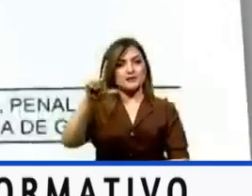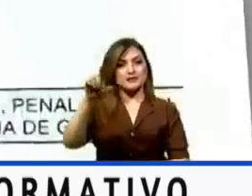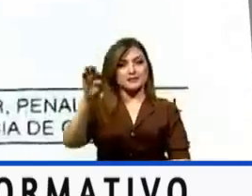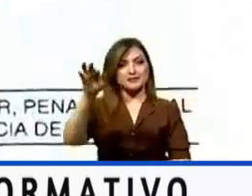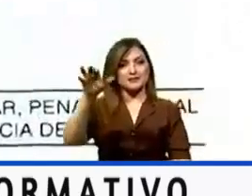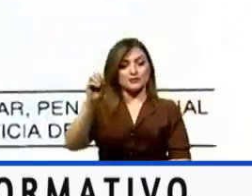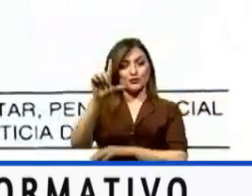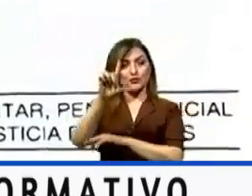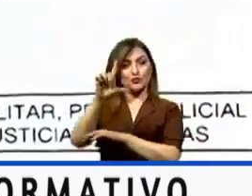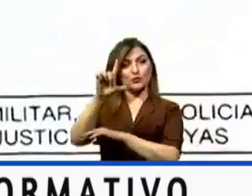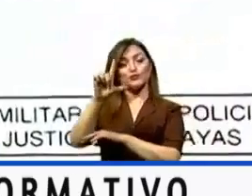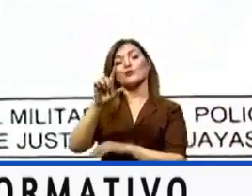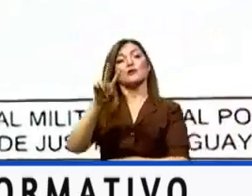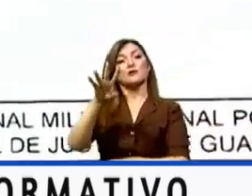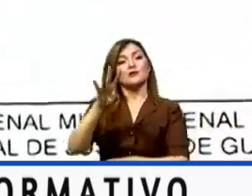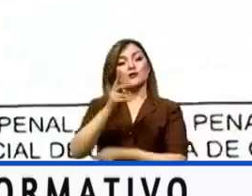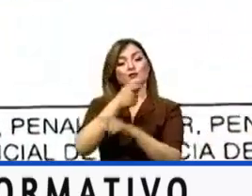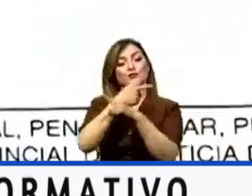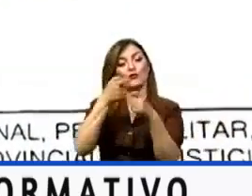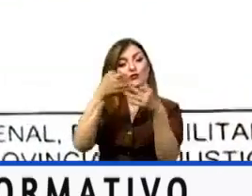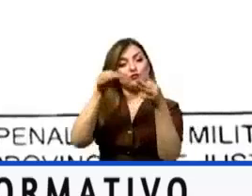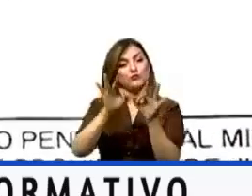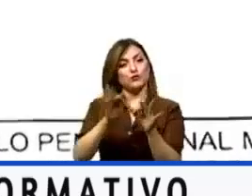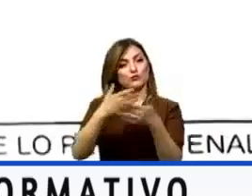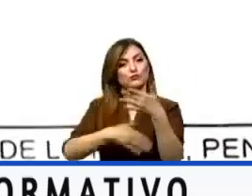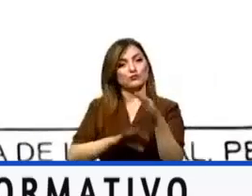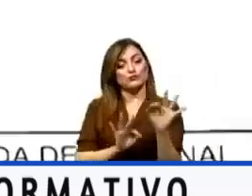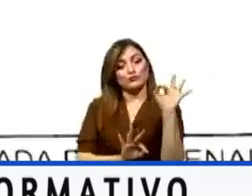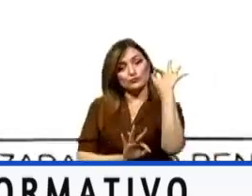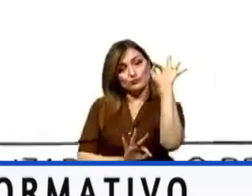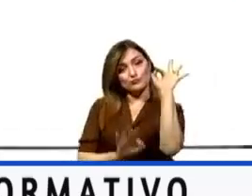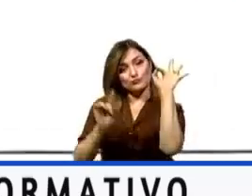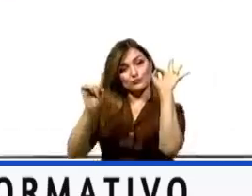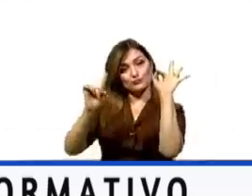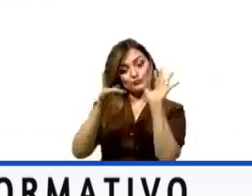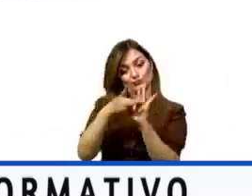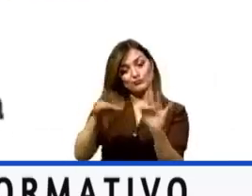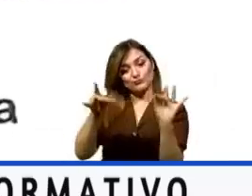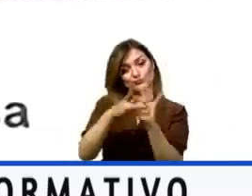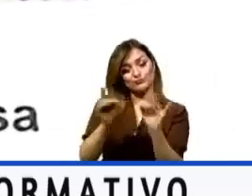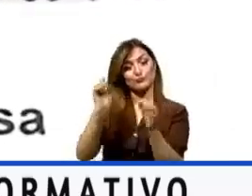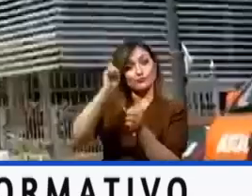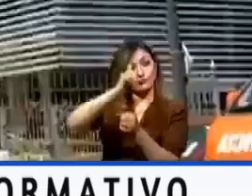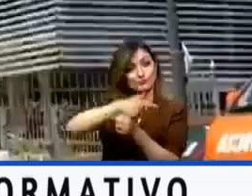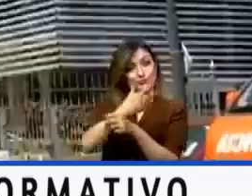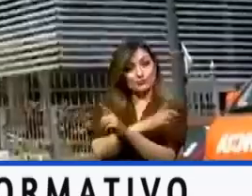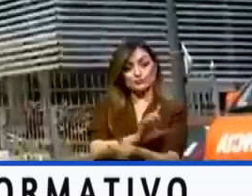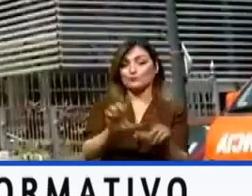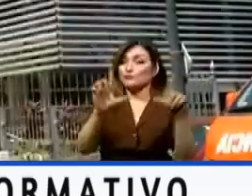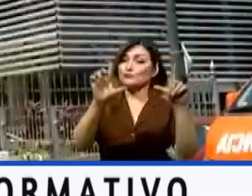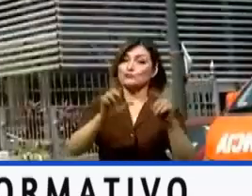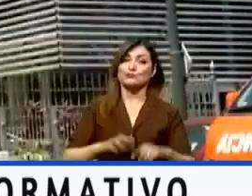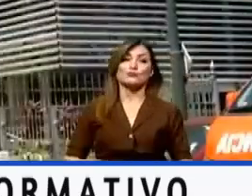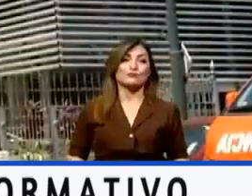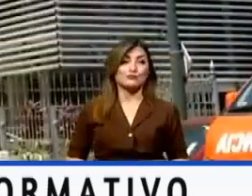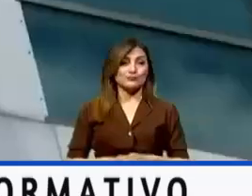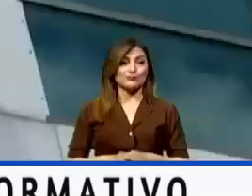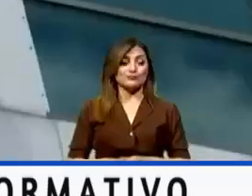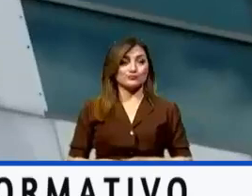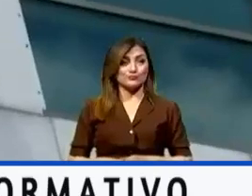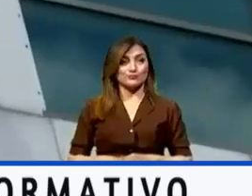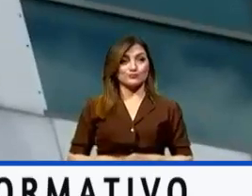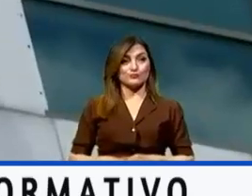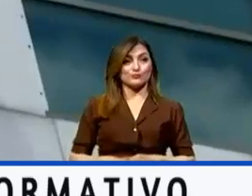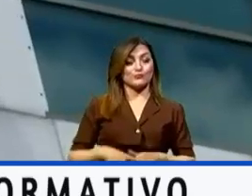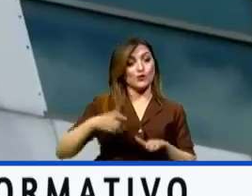registrada. Con este documento, tal y como consta en la tercera línea, se ordena la inmediata libertad del detenido. Una vez que un tribunal de la Sala Especializada